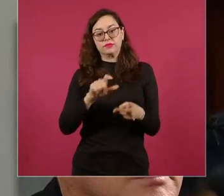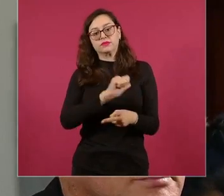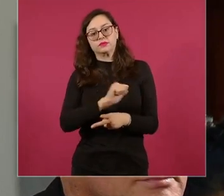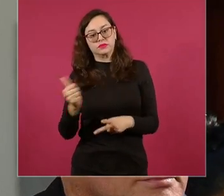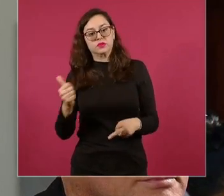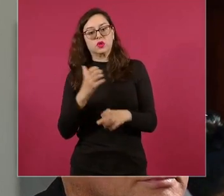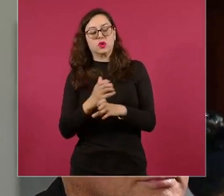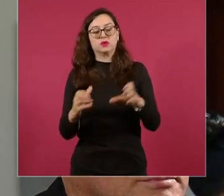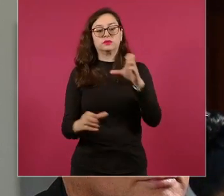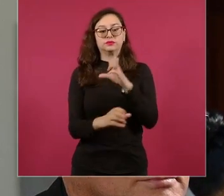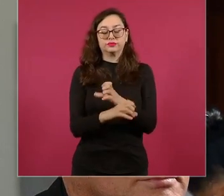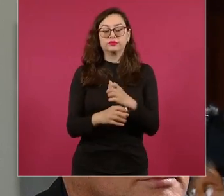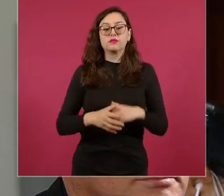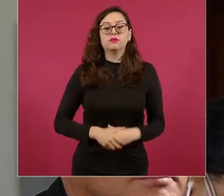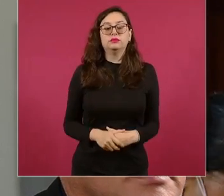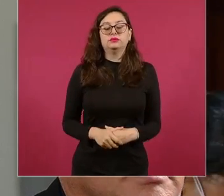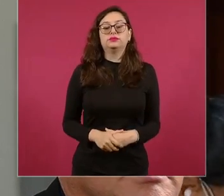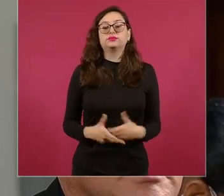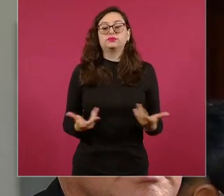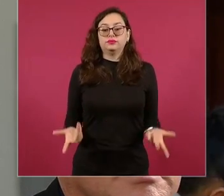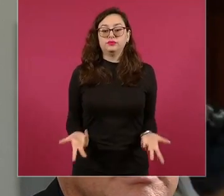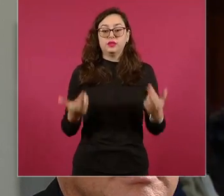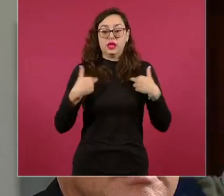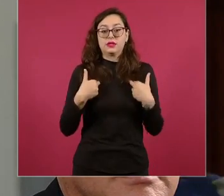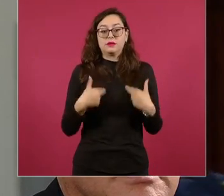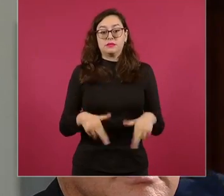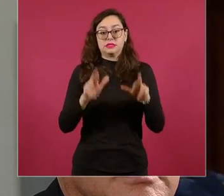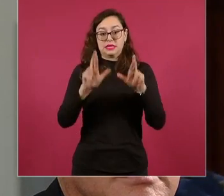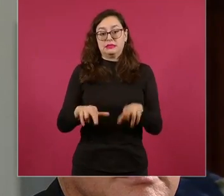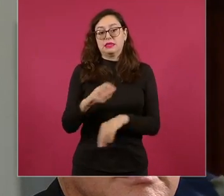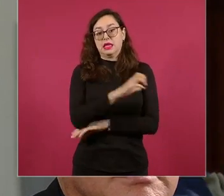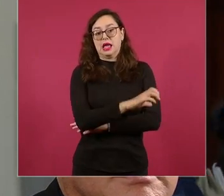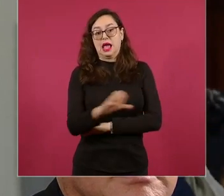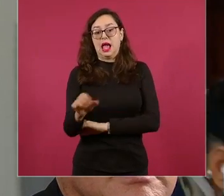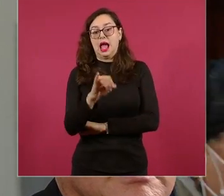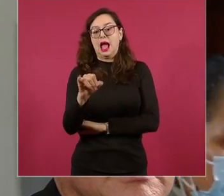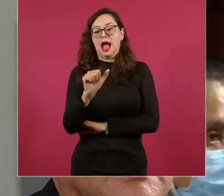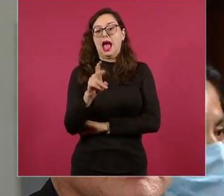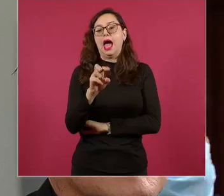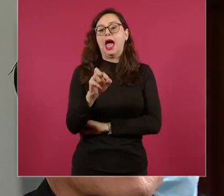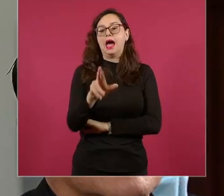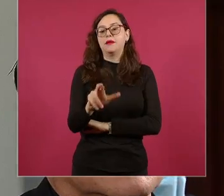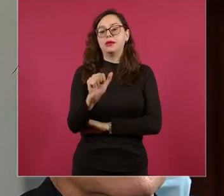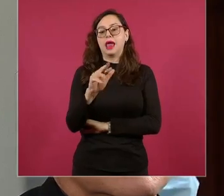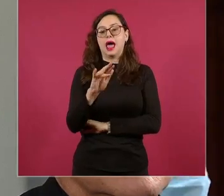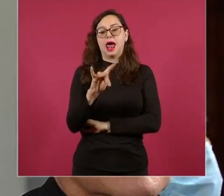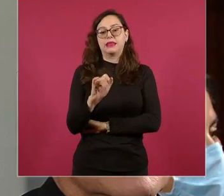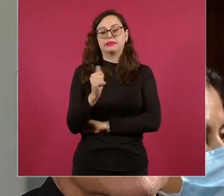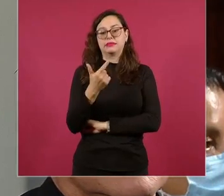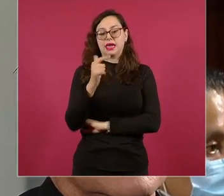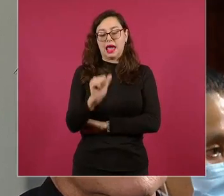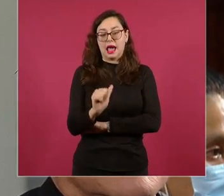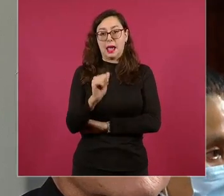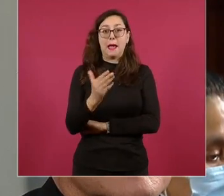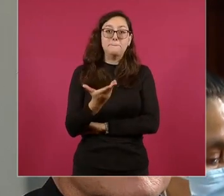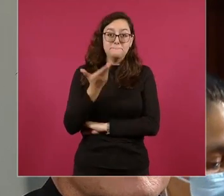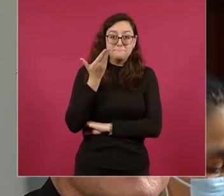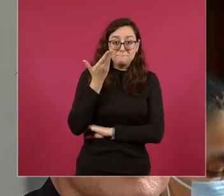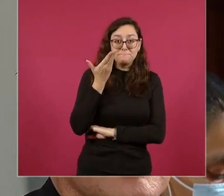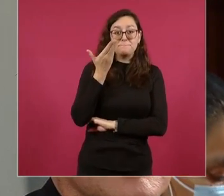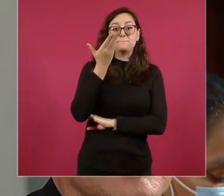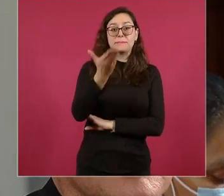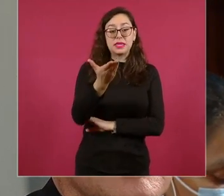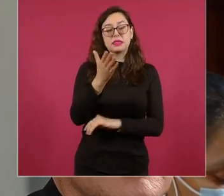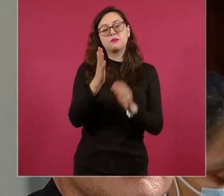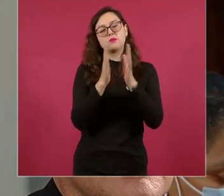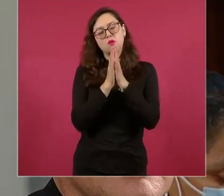el representante de los campesinos de Francisco I. Madero Javier Arteaga Morales le solicita a usted presidente su